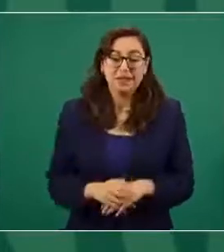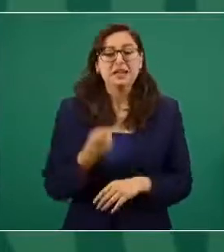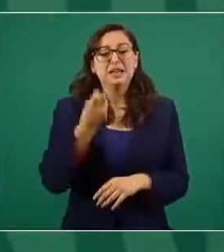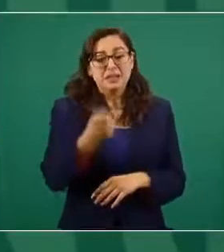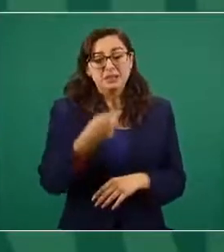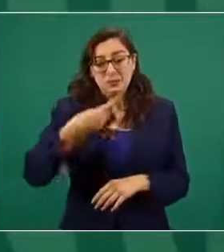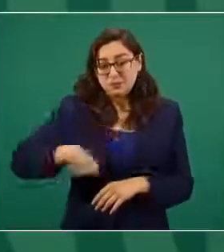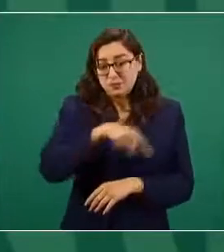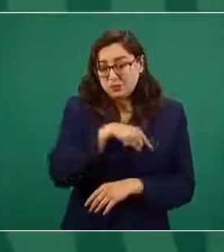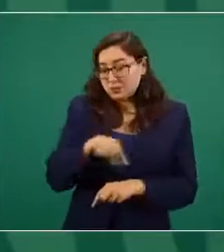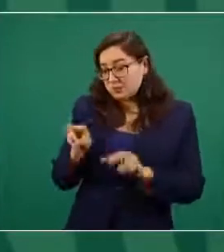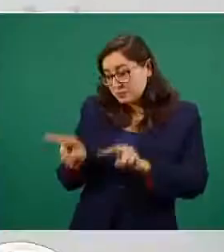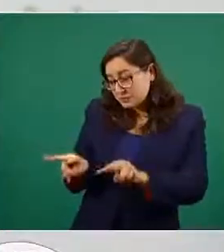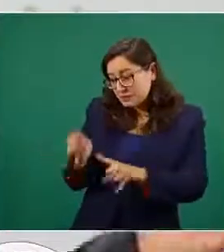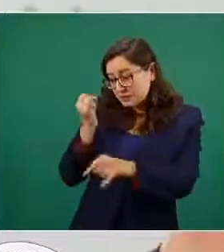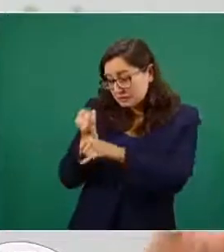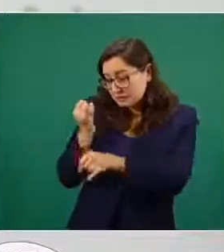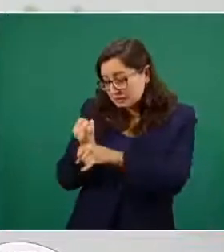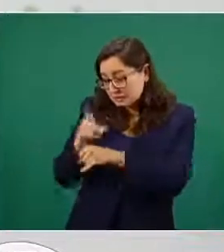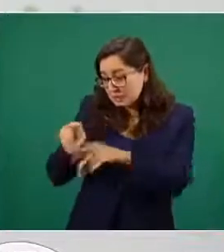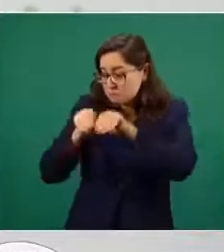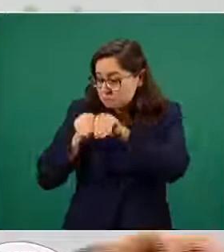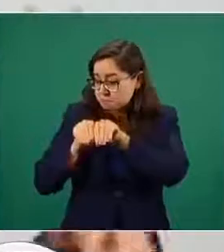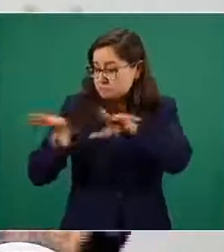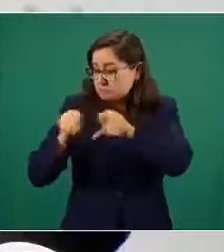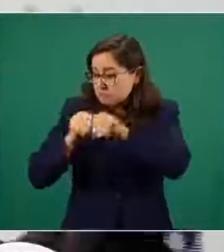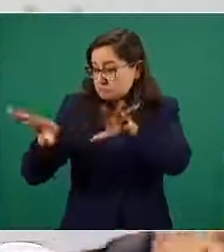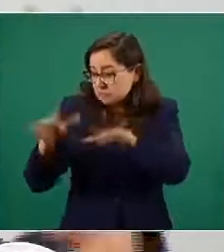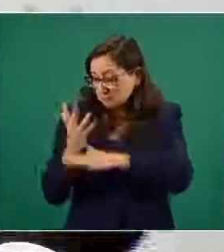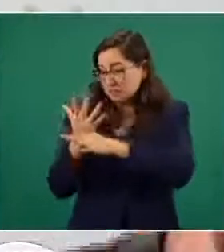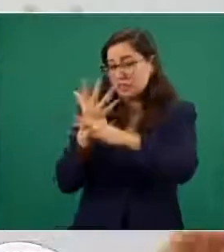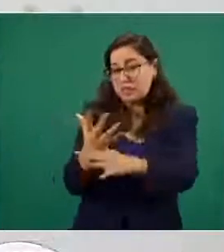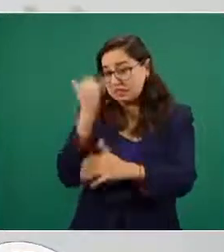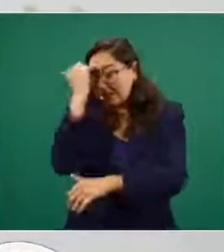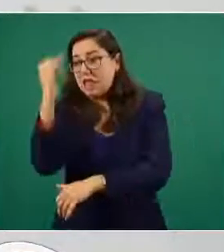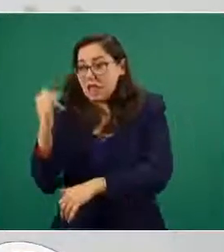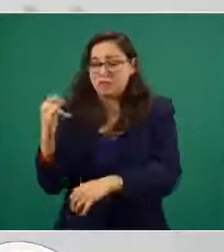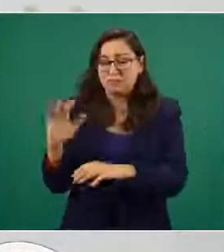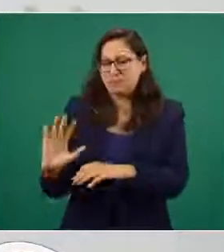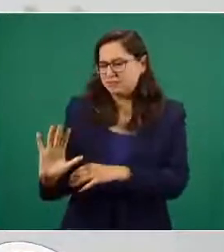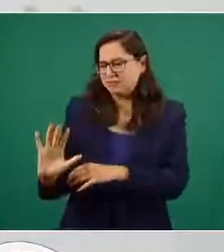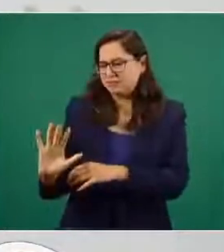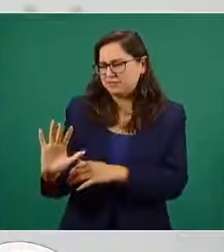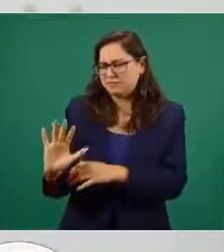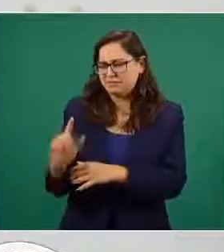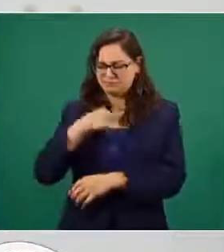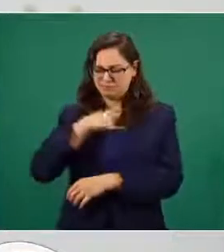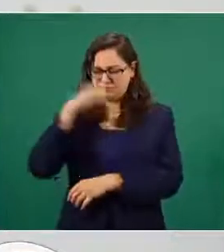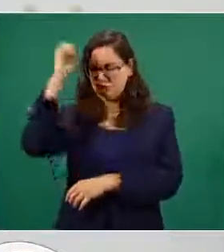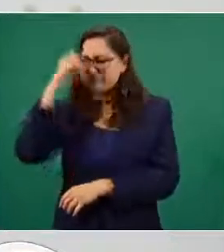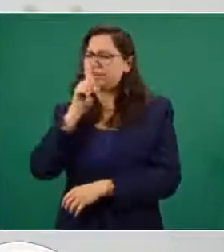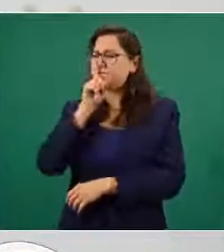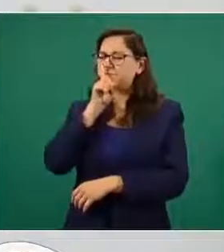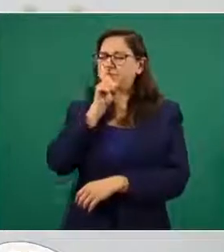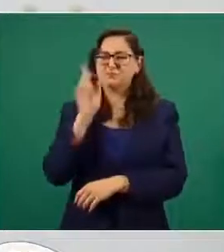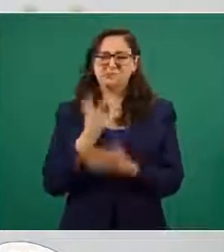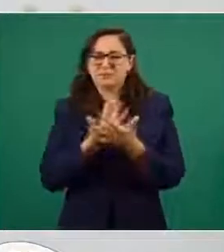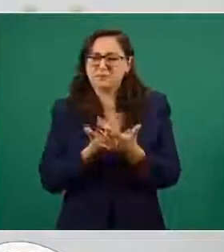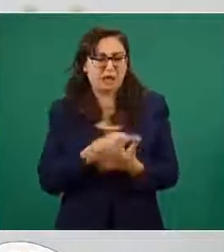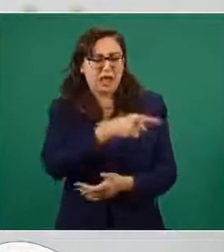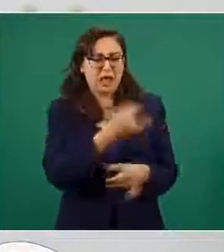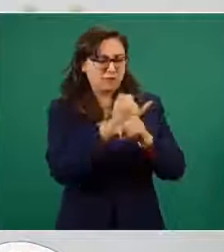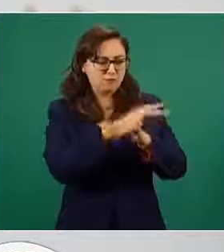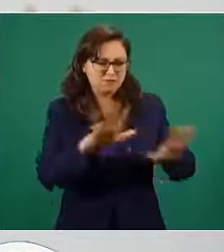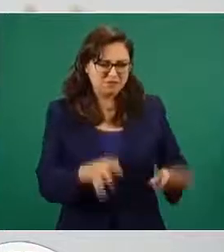no manifestarnos respecto a información que procede de declaraciones o de noticias hasta no tener la fuente científica en la mano, a menos que se trate de una